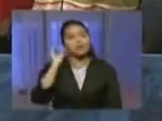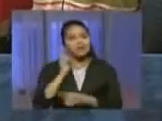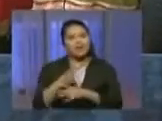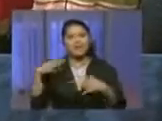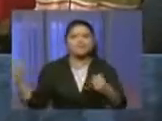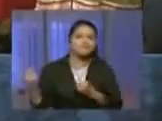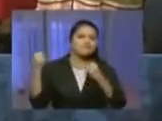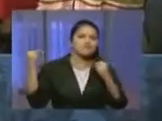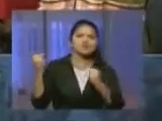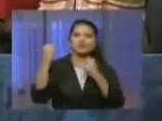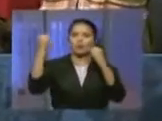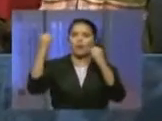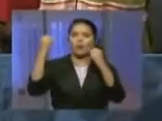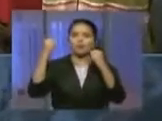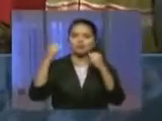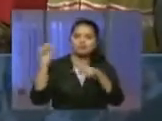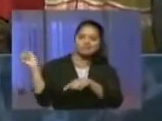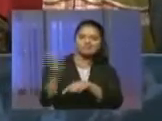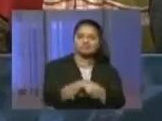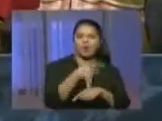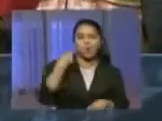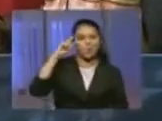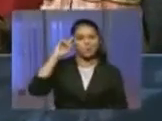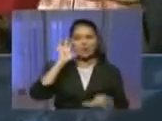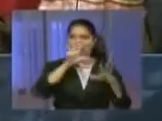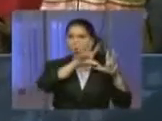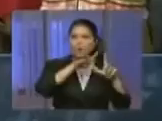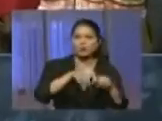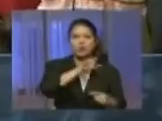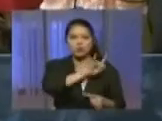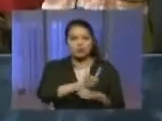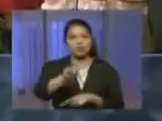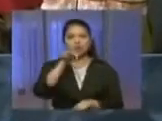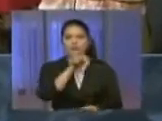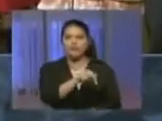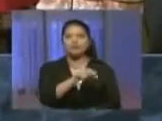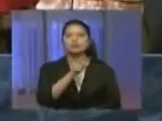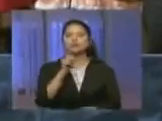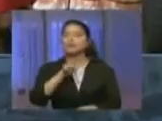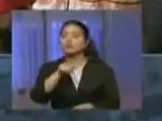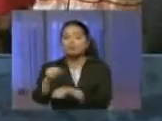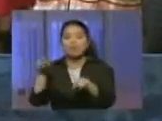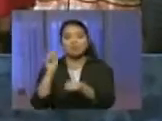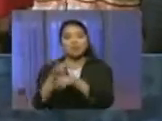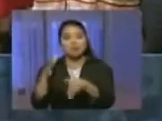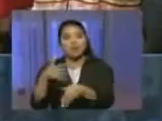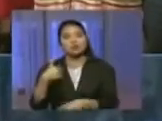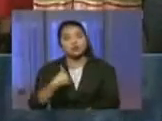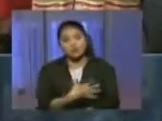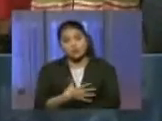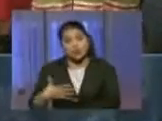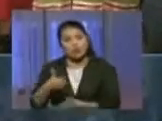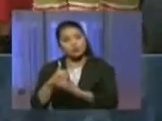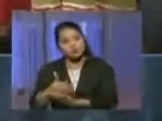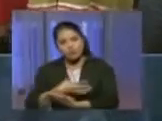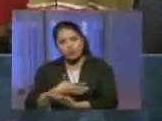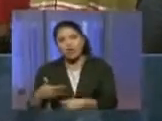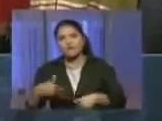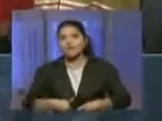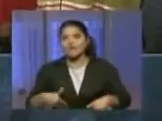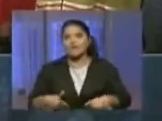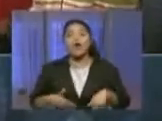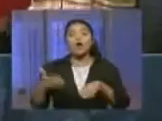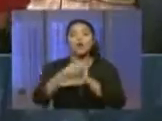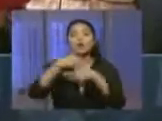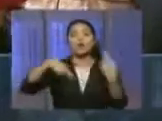victoria sobre los corruptos los bandidos los burócratas los traidores y yo quiero ayudar con toda mi fuerza y el gobierno